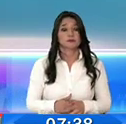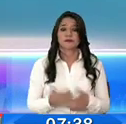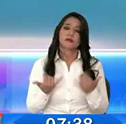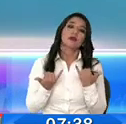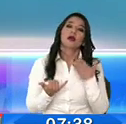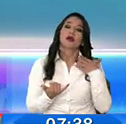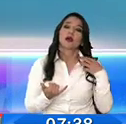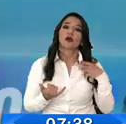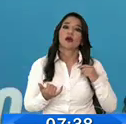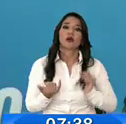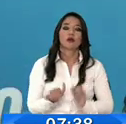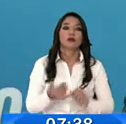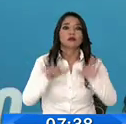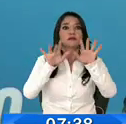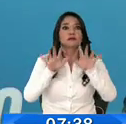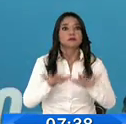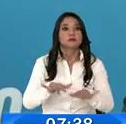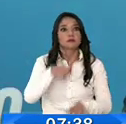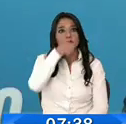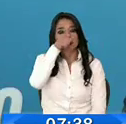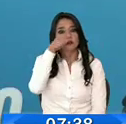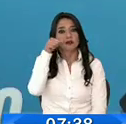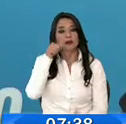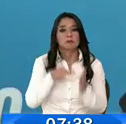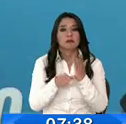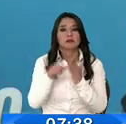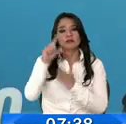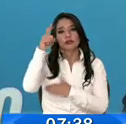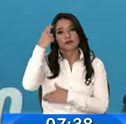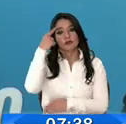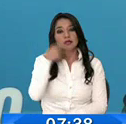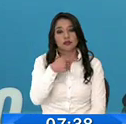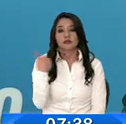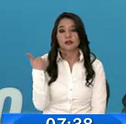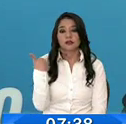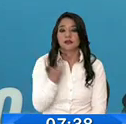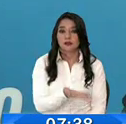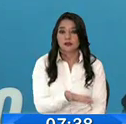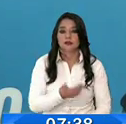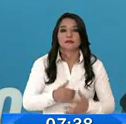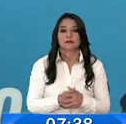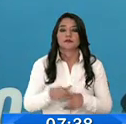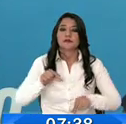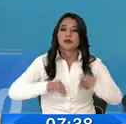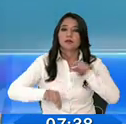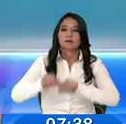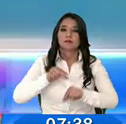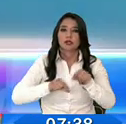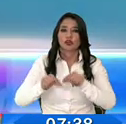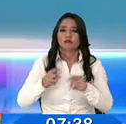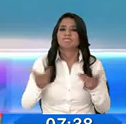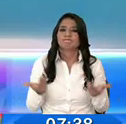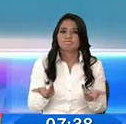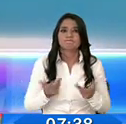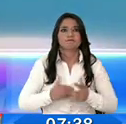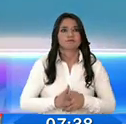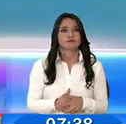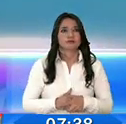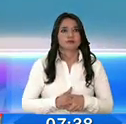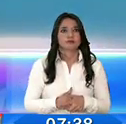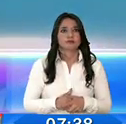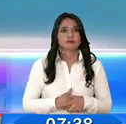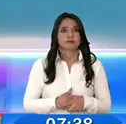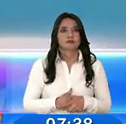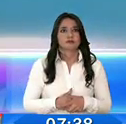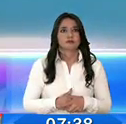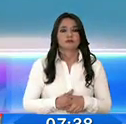en la secretaría de drogas del ministerio de gobierno el sector químico está abocado a hacer a tener personal